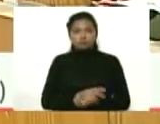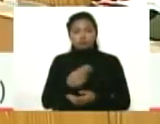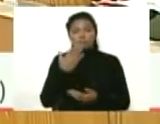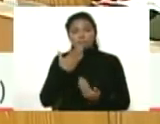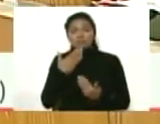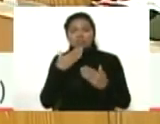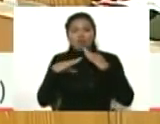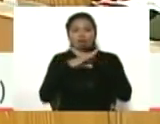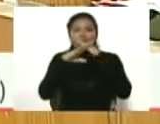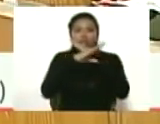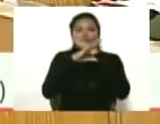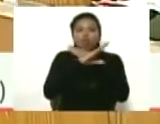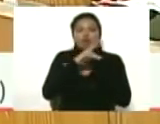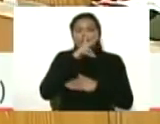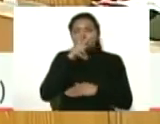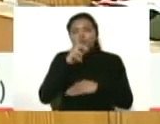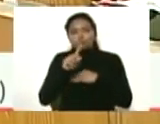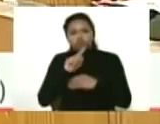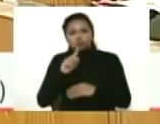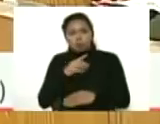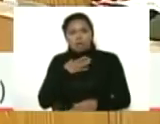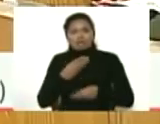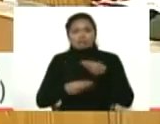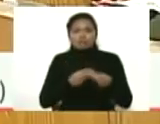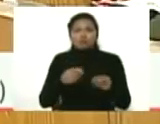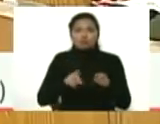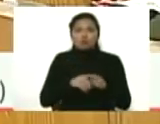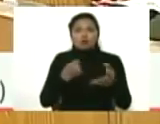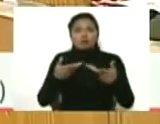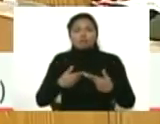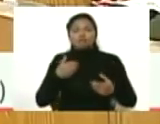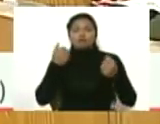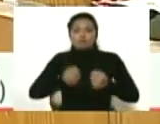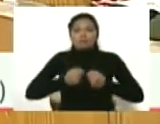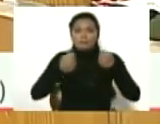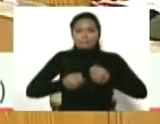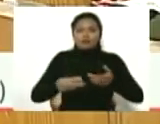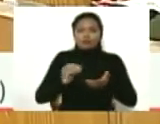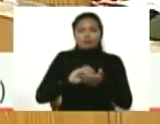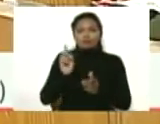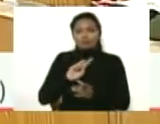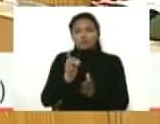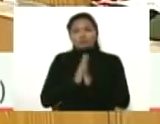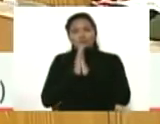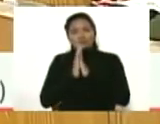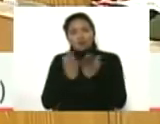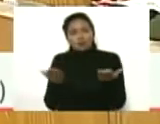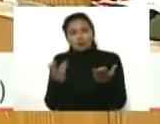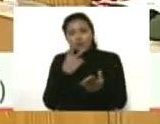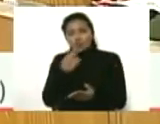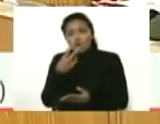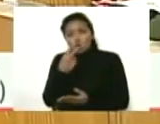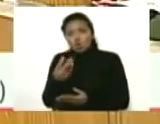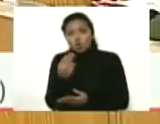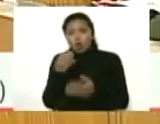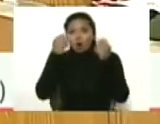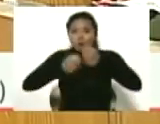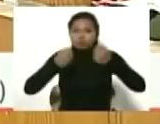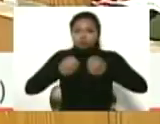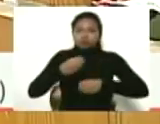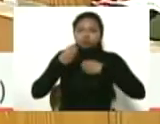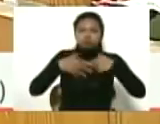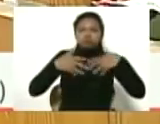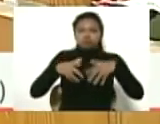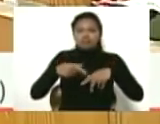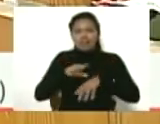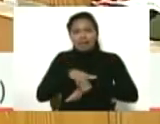pidiendo bloqueos, sanciones, o tratando de traer guarimbas otra vez. No, por favor, no, no, guarimbas no, paz es lo